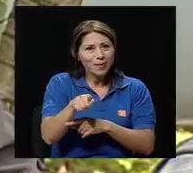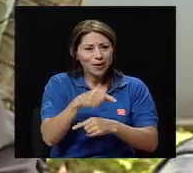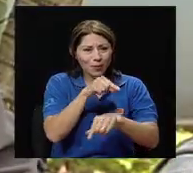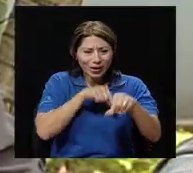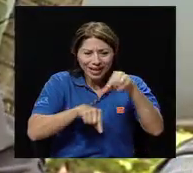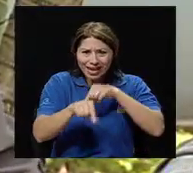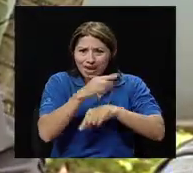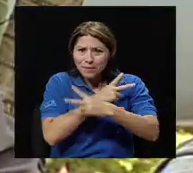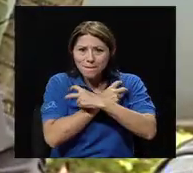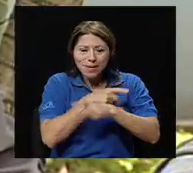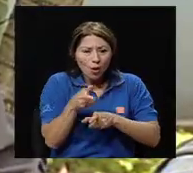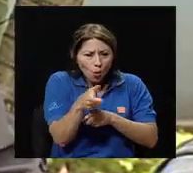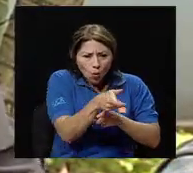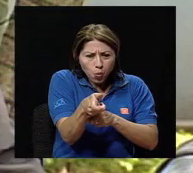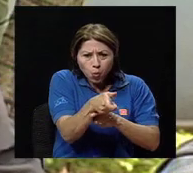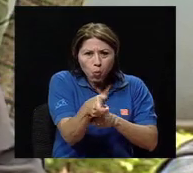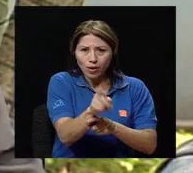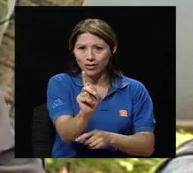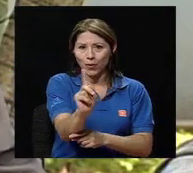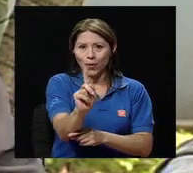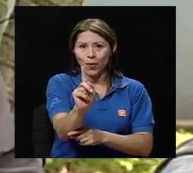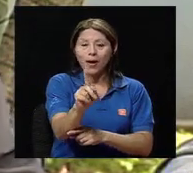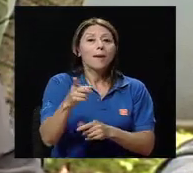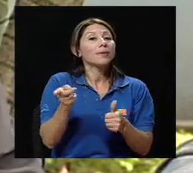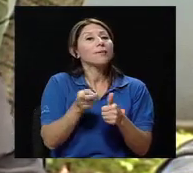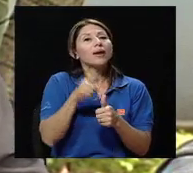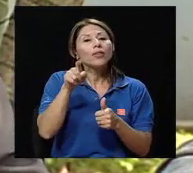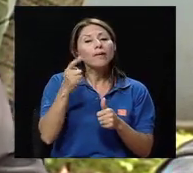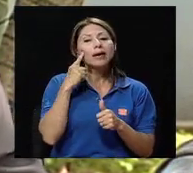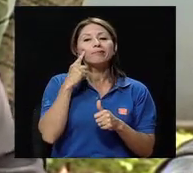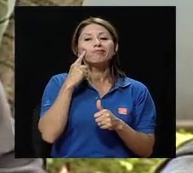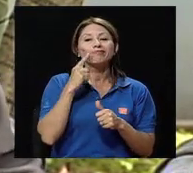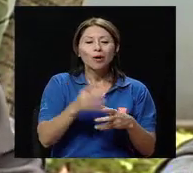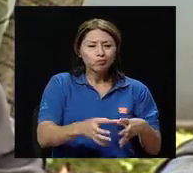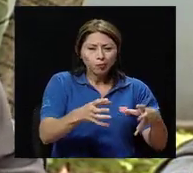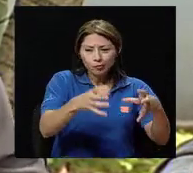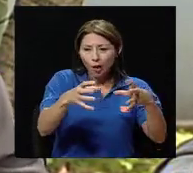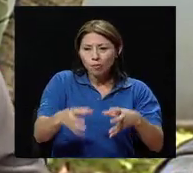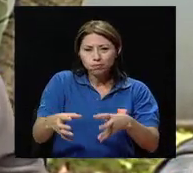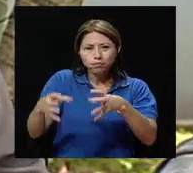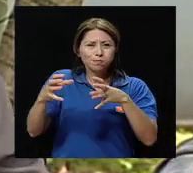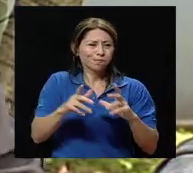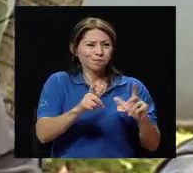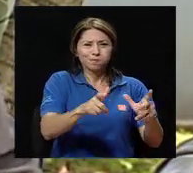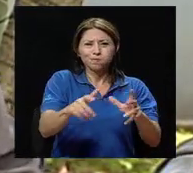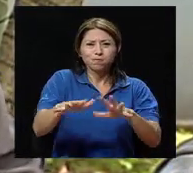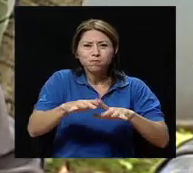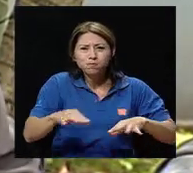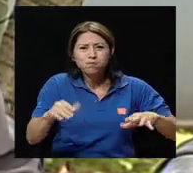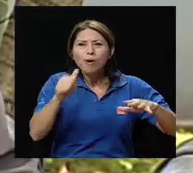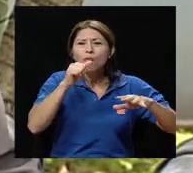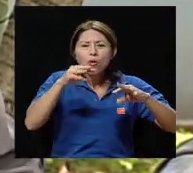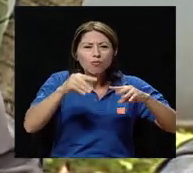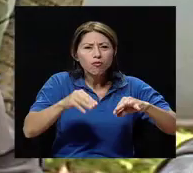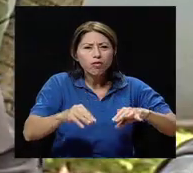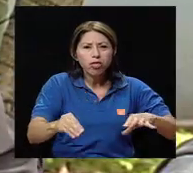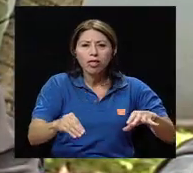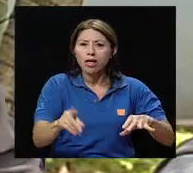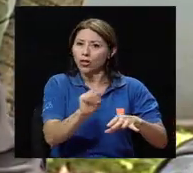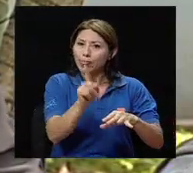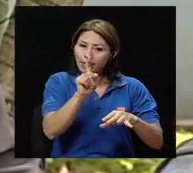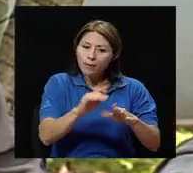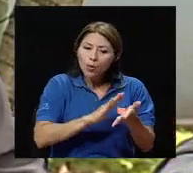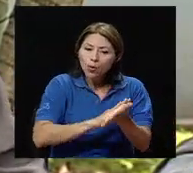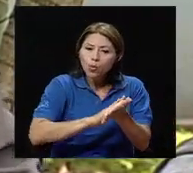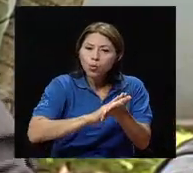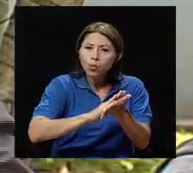a, en una primera parte, deshacerse de los chunches, deshacerse de los recipientes, y si tuviéramos una amplia concentración, entonces ahí